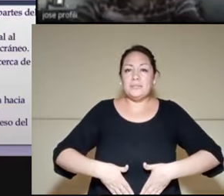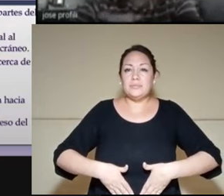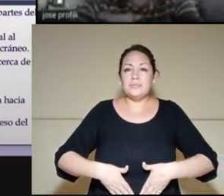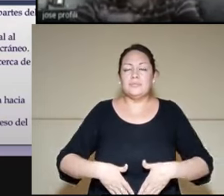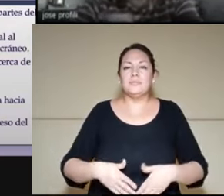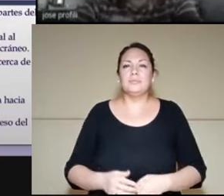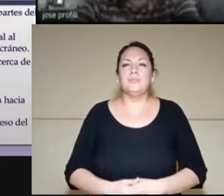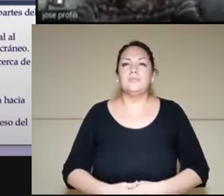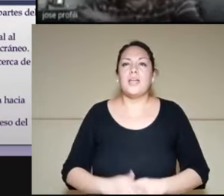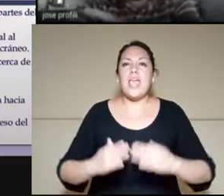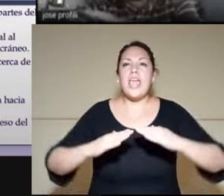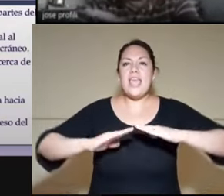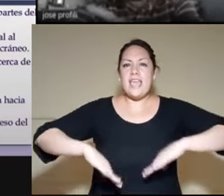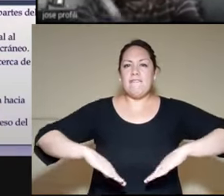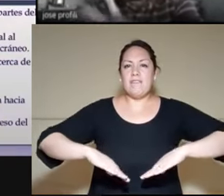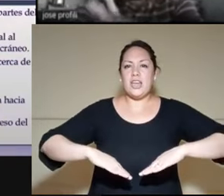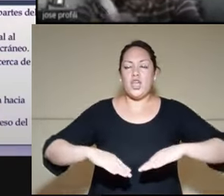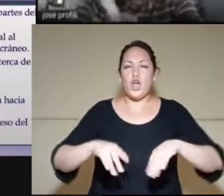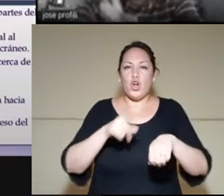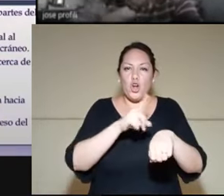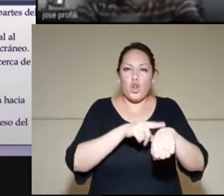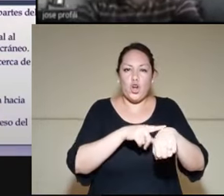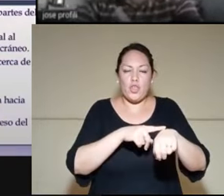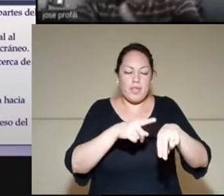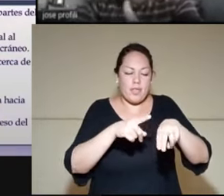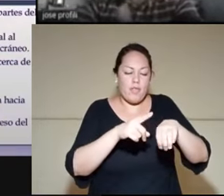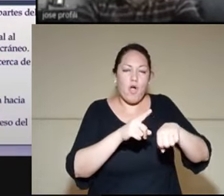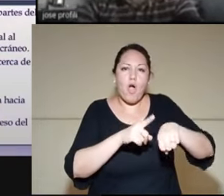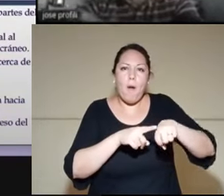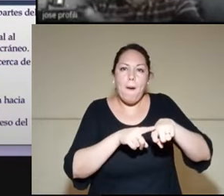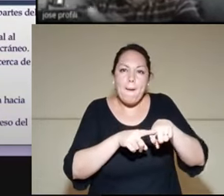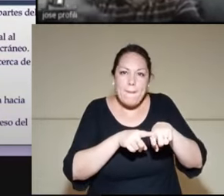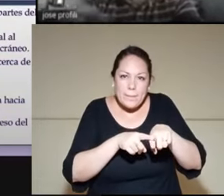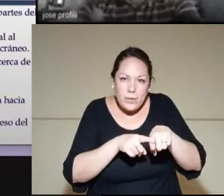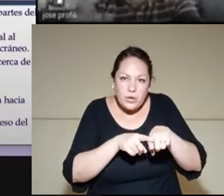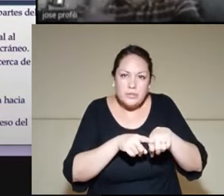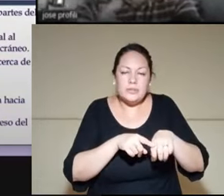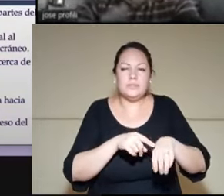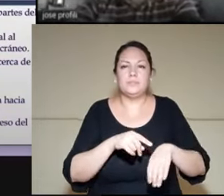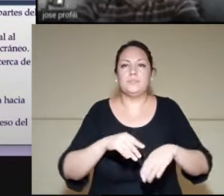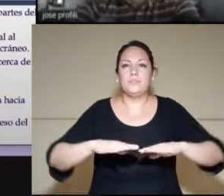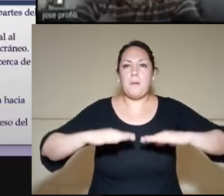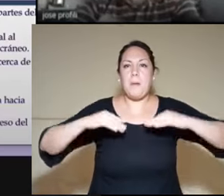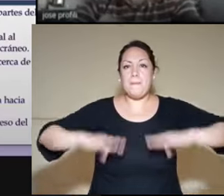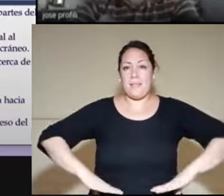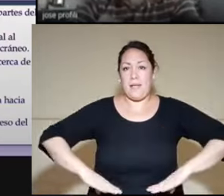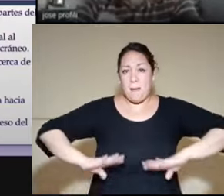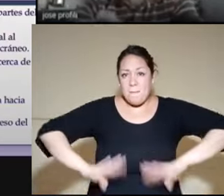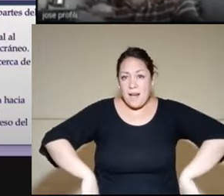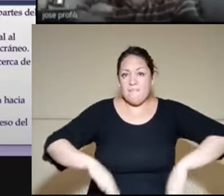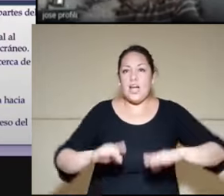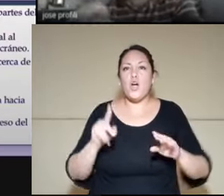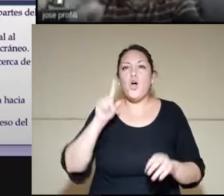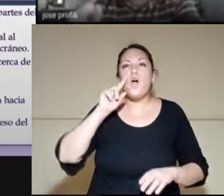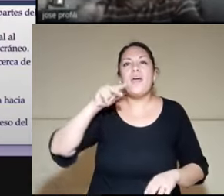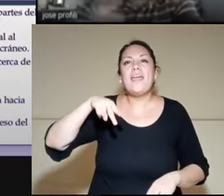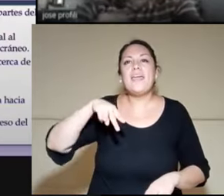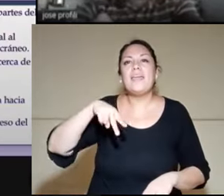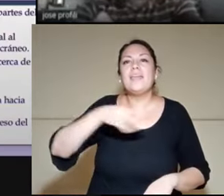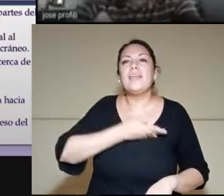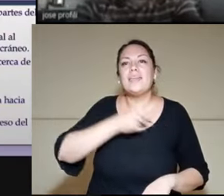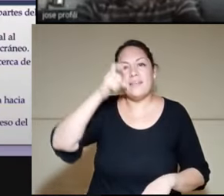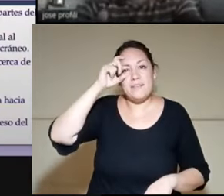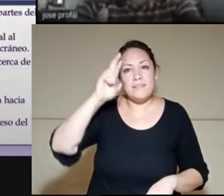al cuello y el cuello es inferior a la cabeza. ¿Se entiende? Entonces, depende del lugar donde yo tome de referencia, va a ser superior o